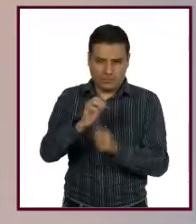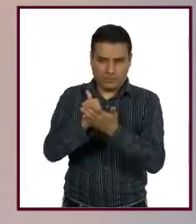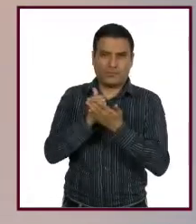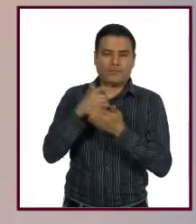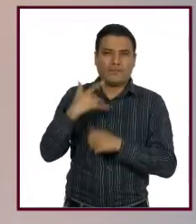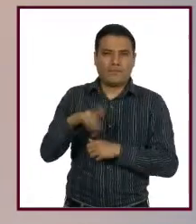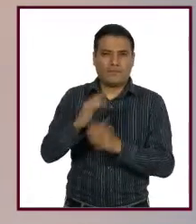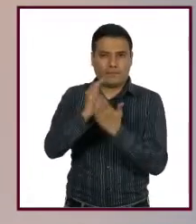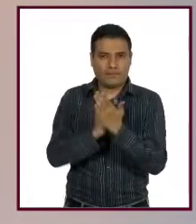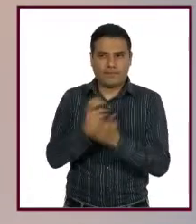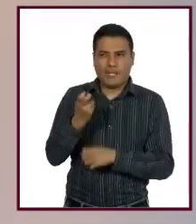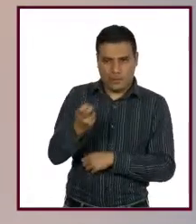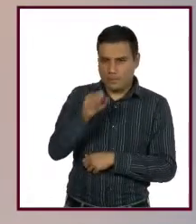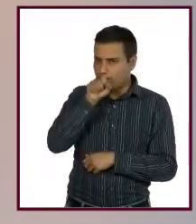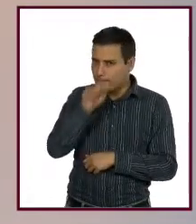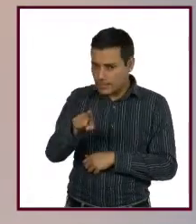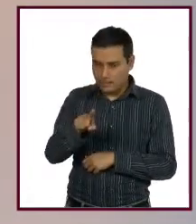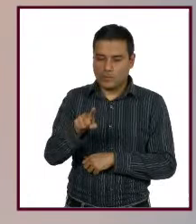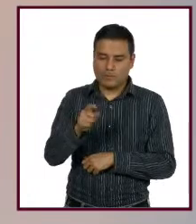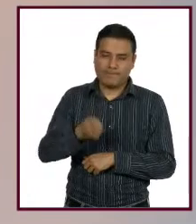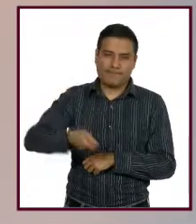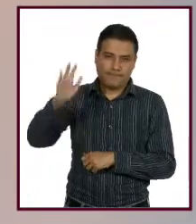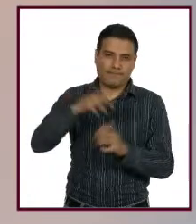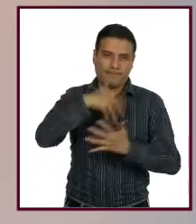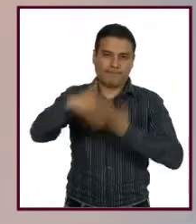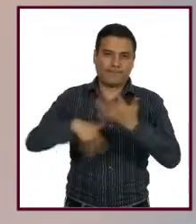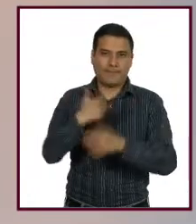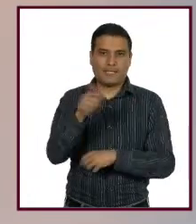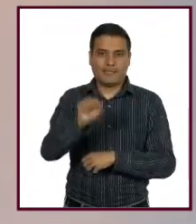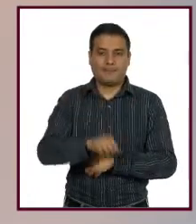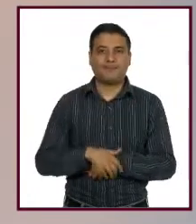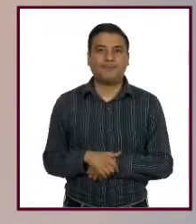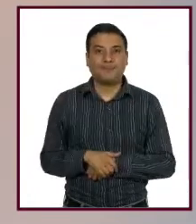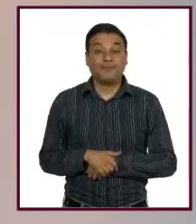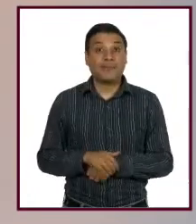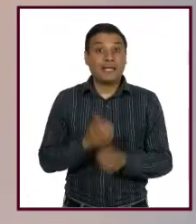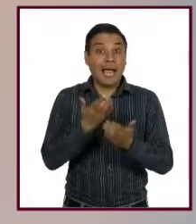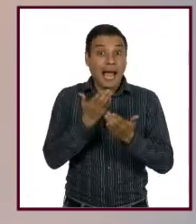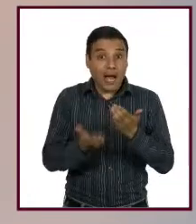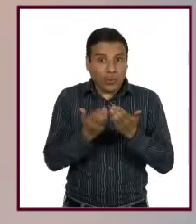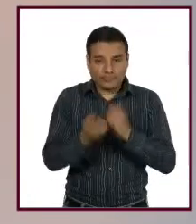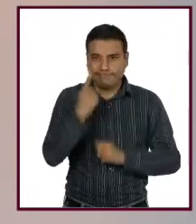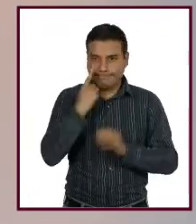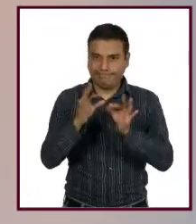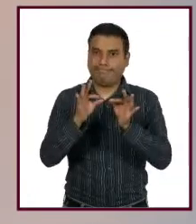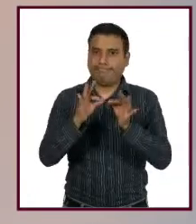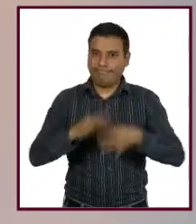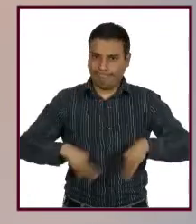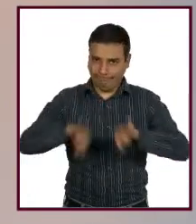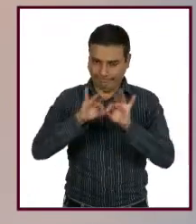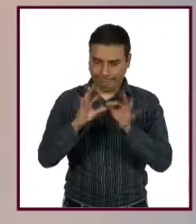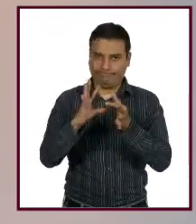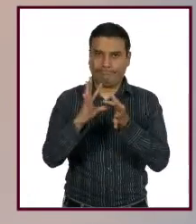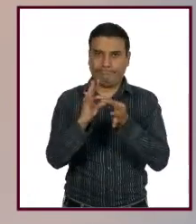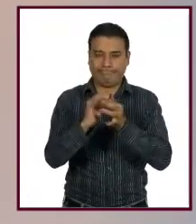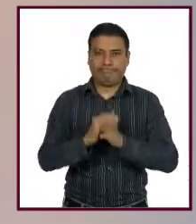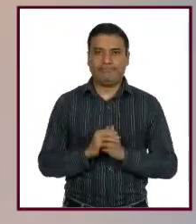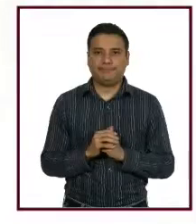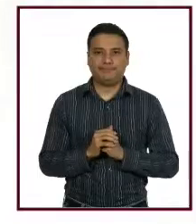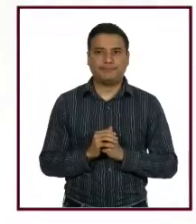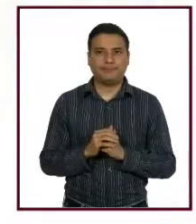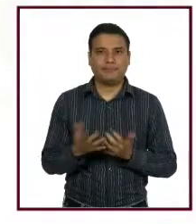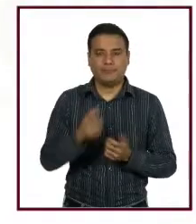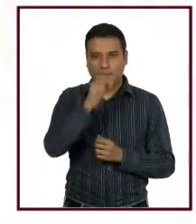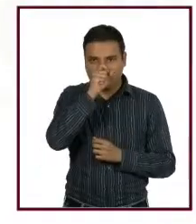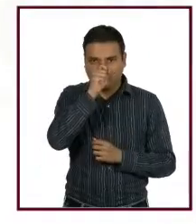en este tipo de clasificaciones. Y vamos a pasar a algo bien importante, que es saber cuáles son los